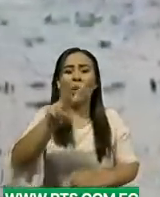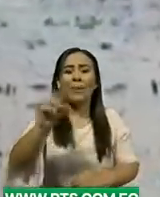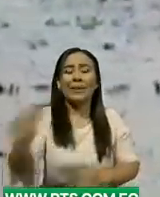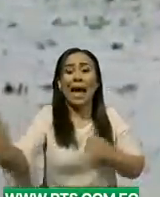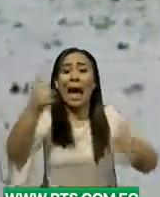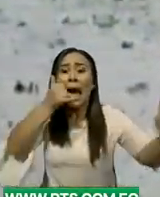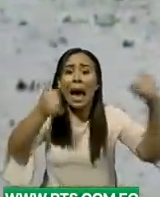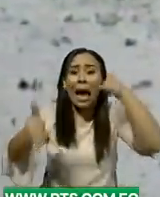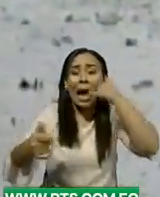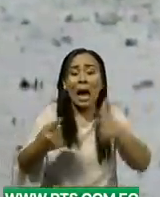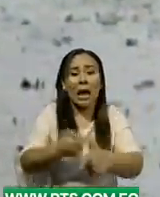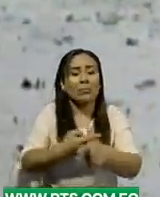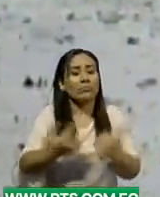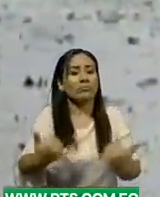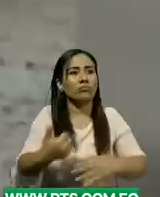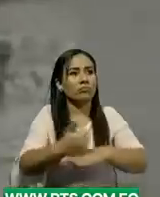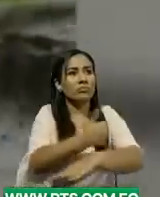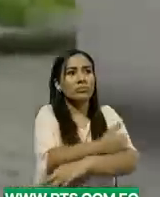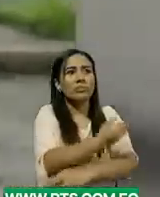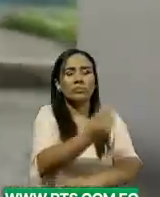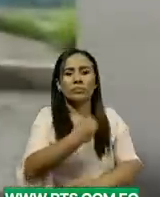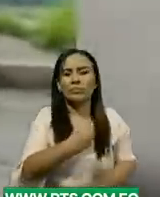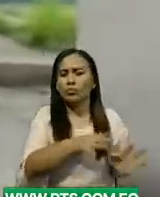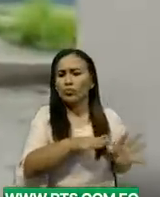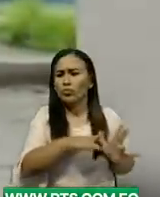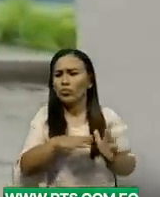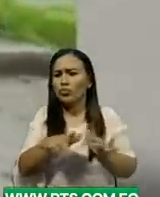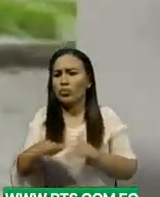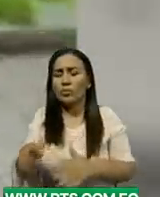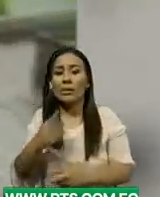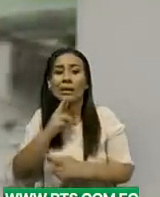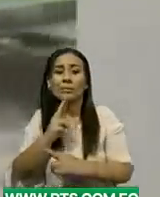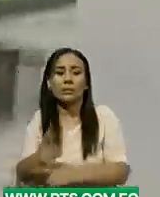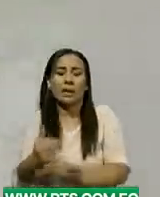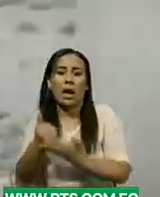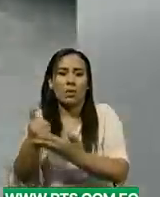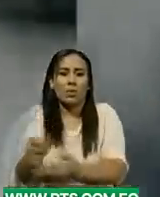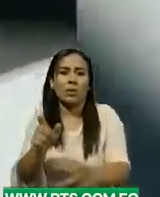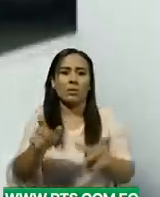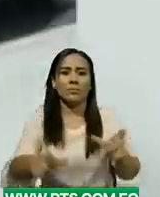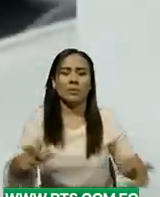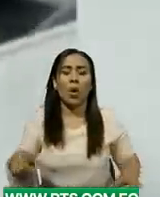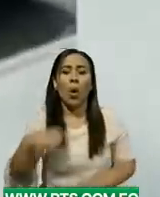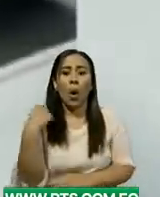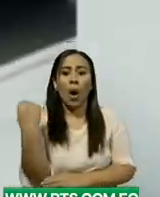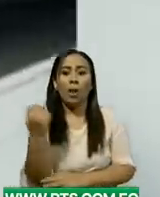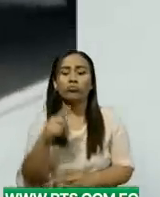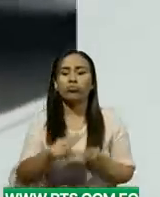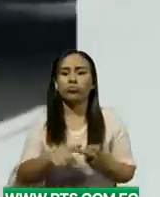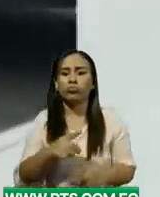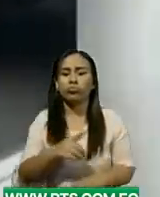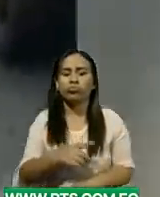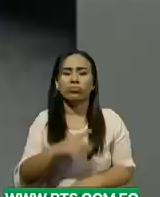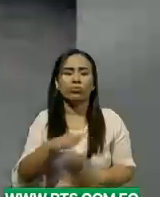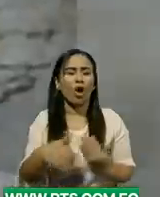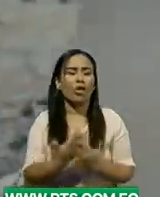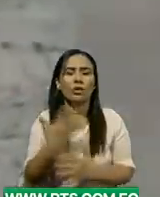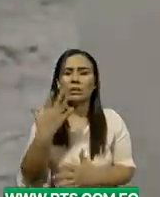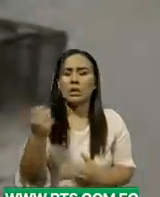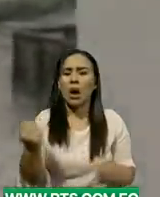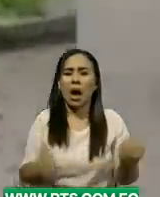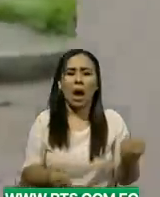emergencia. Las autoridades informaron que se movilizó un contingente para dar soporte a la zona. Los bomberos llegaron con 5 vehículos y